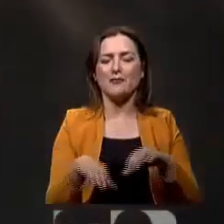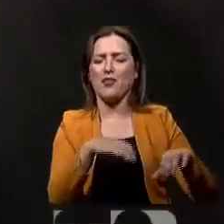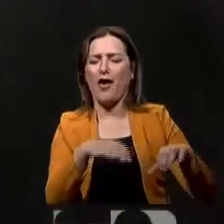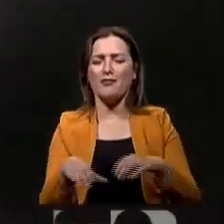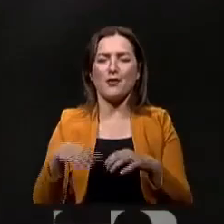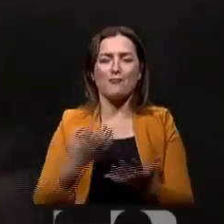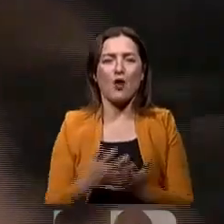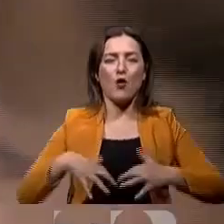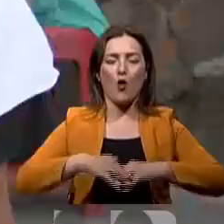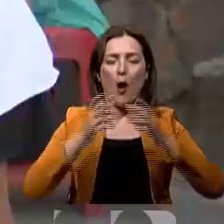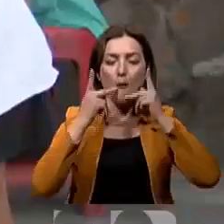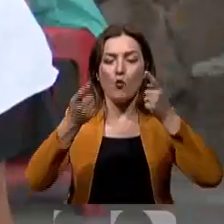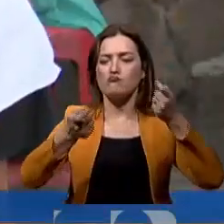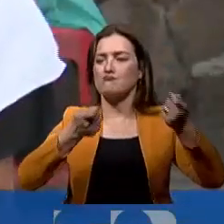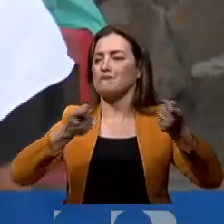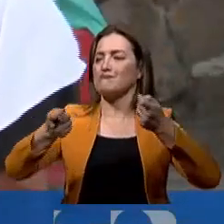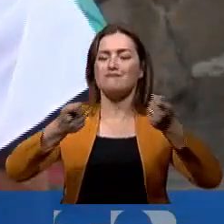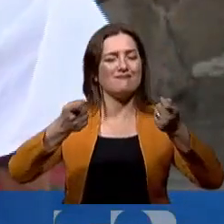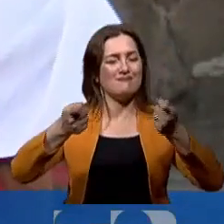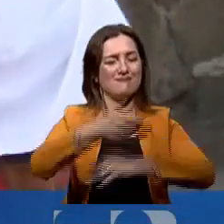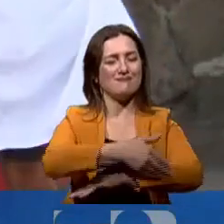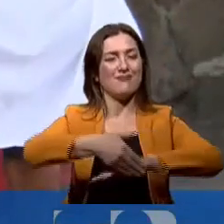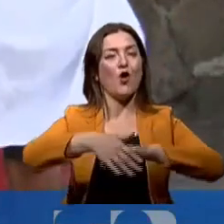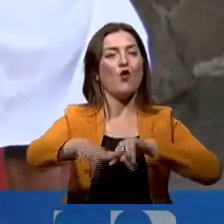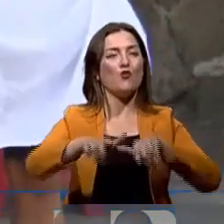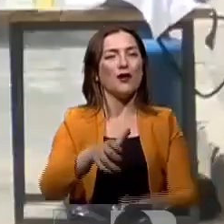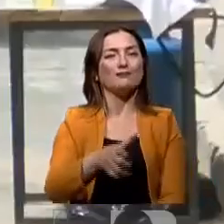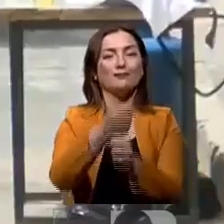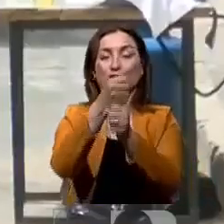recuperar el espacio público, convirtiendo a sus calles en un lugar seguro para aprovechar.